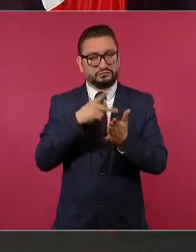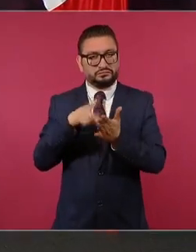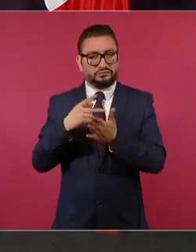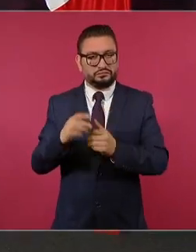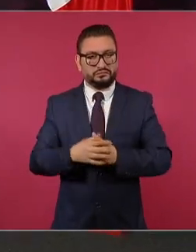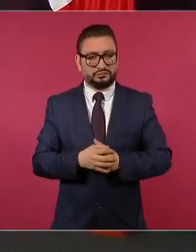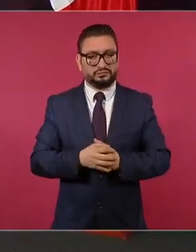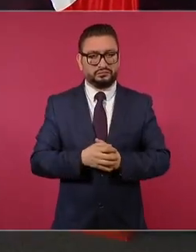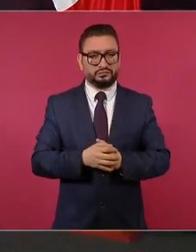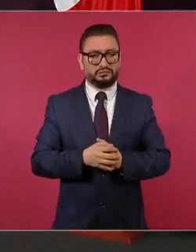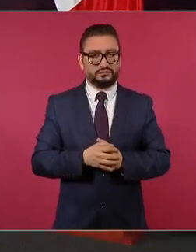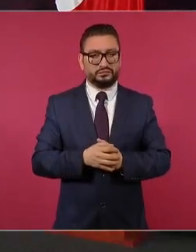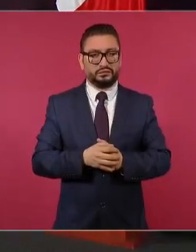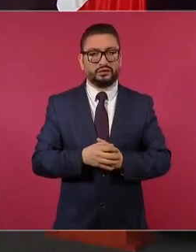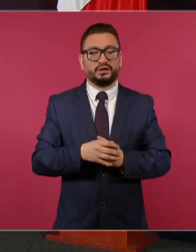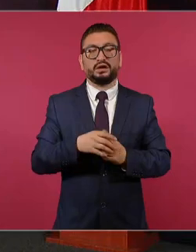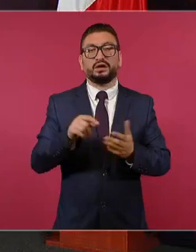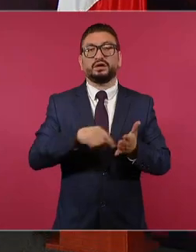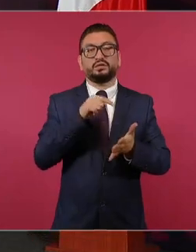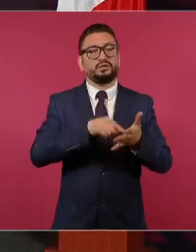1810,